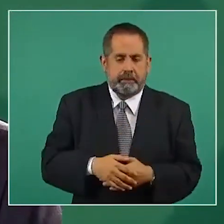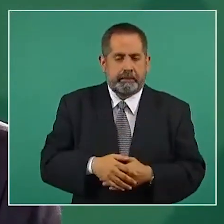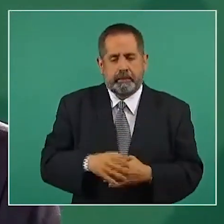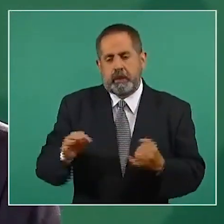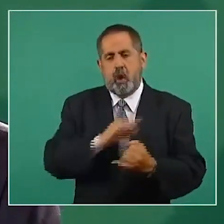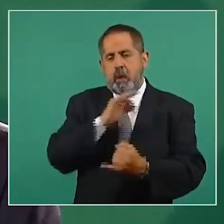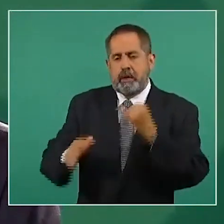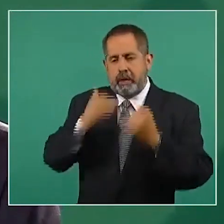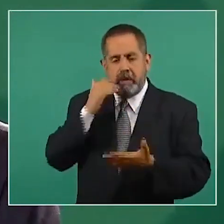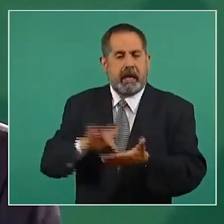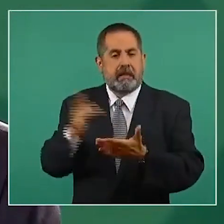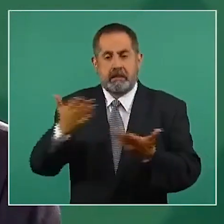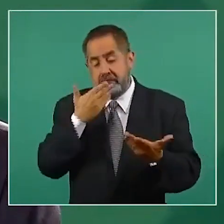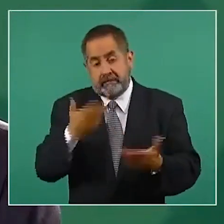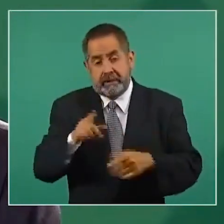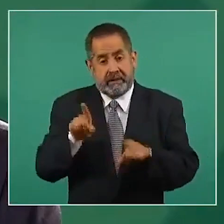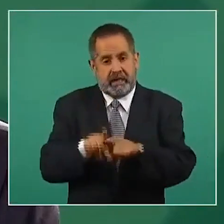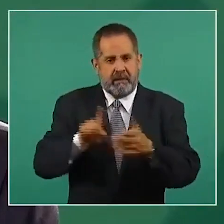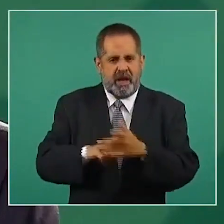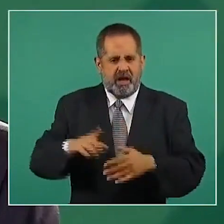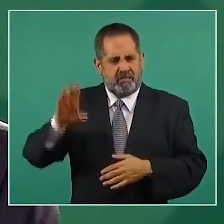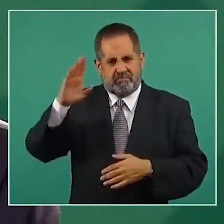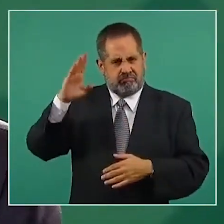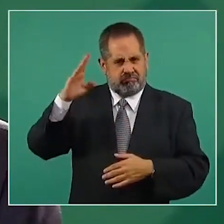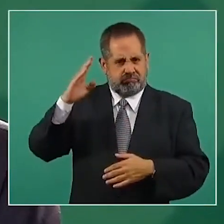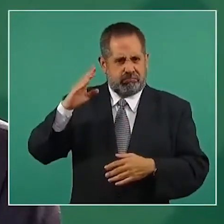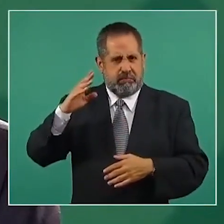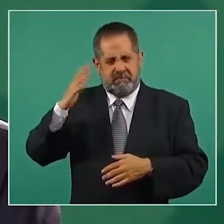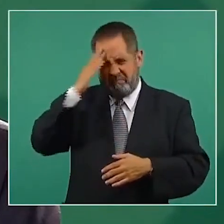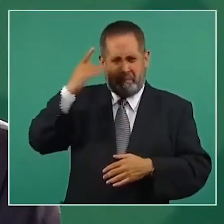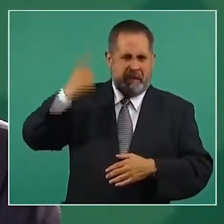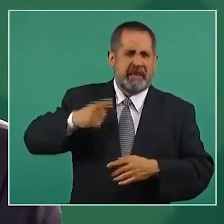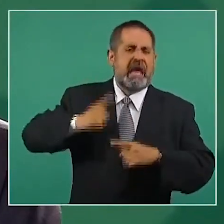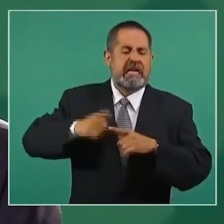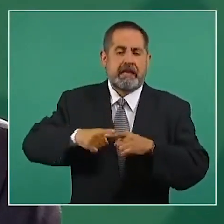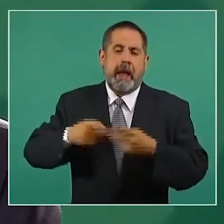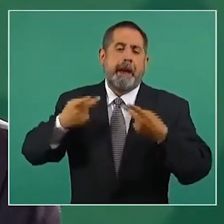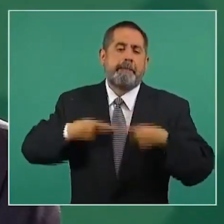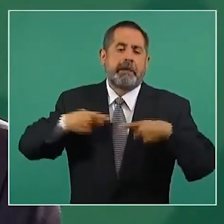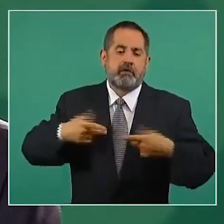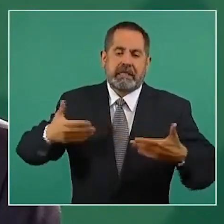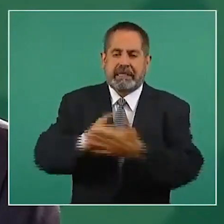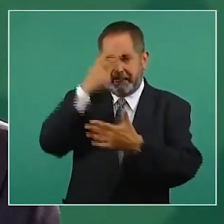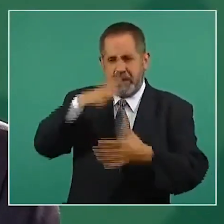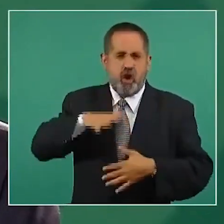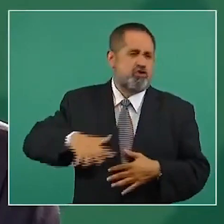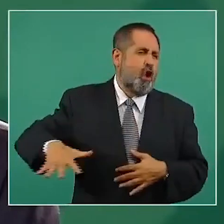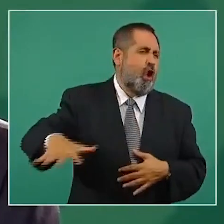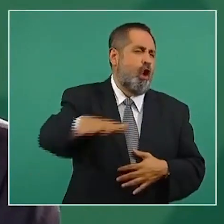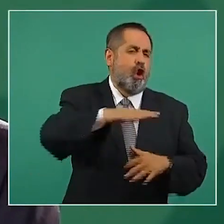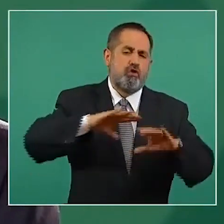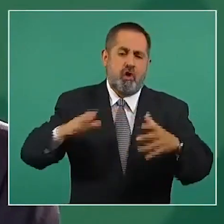que le queremos agradecer, porque finalmente es el soberano, es al pueblo de México. El pueblo de México que nos ha seguido, nos